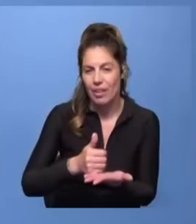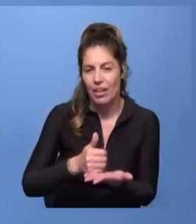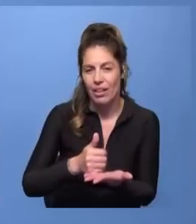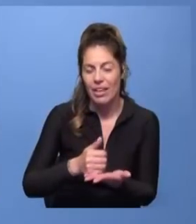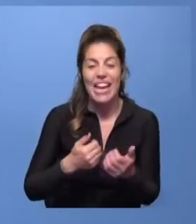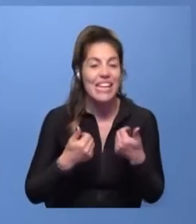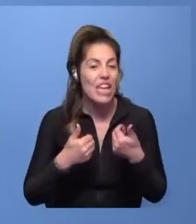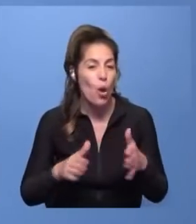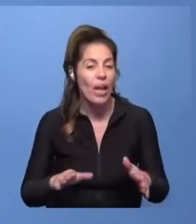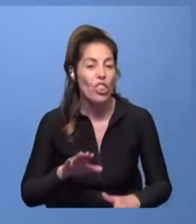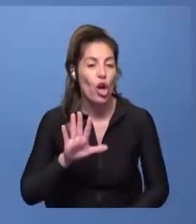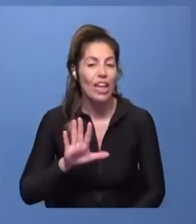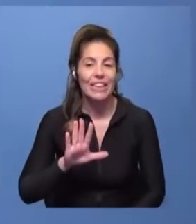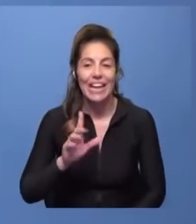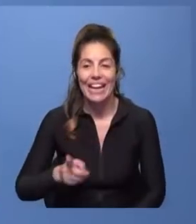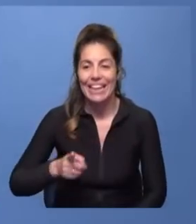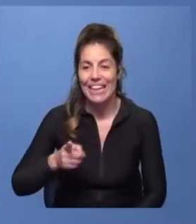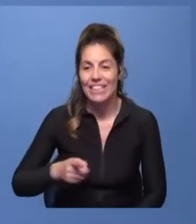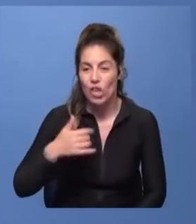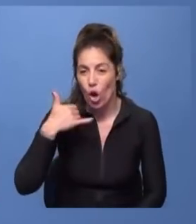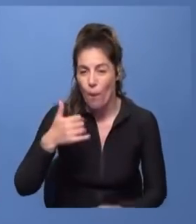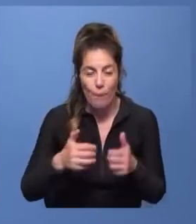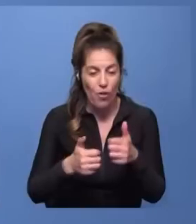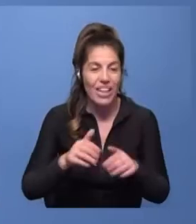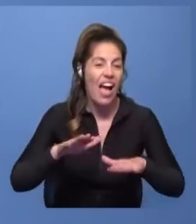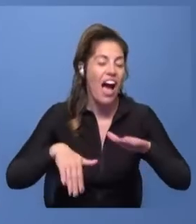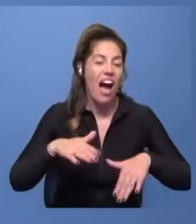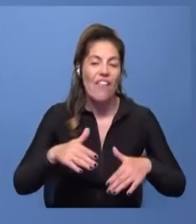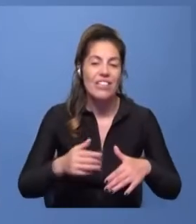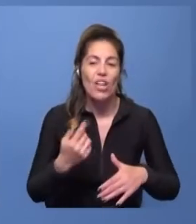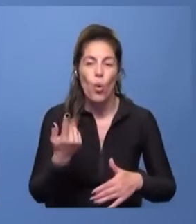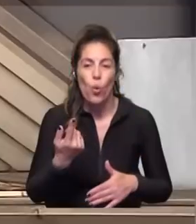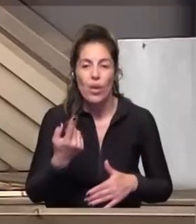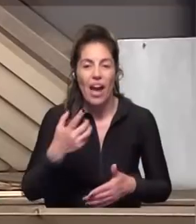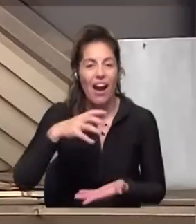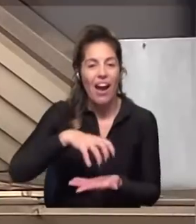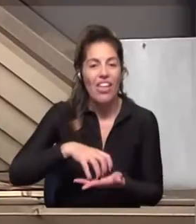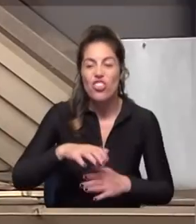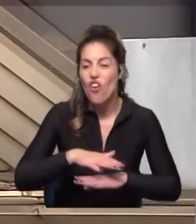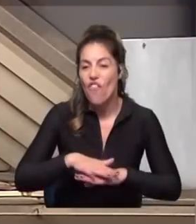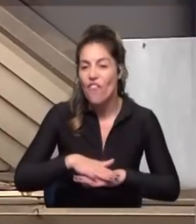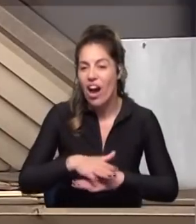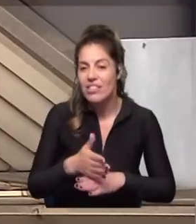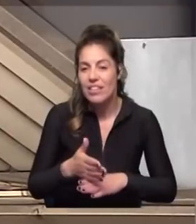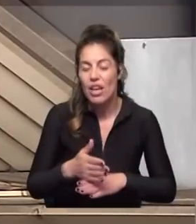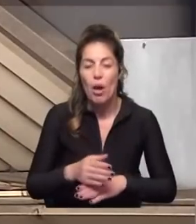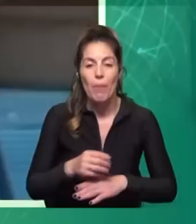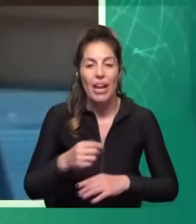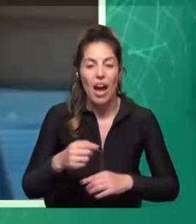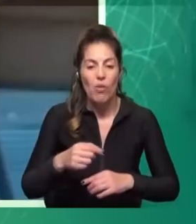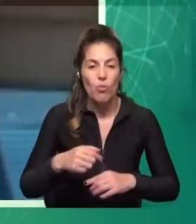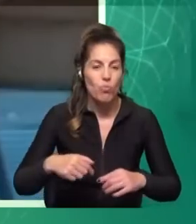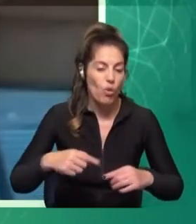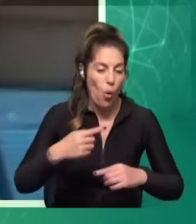inaugurando la quinta generación móvil a veces inaugura una sola radio base que da para unas pocas cuadras